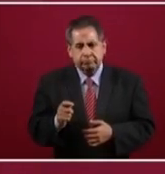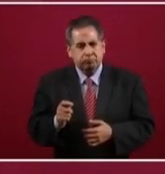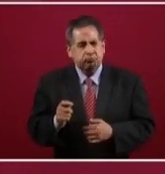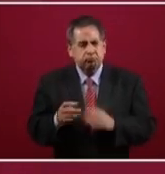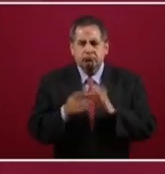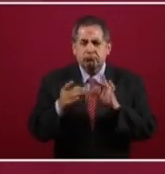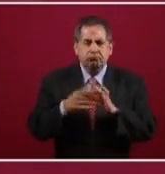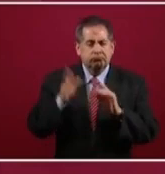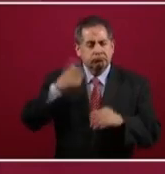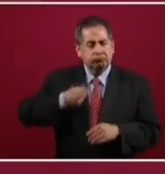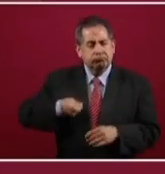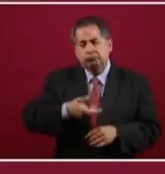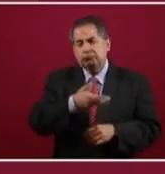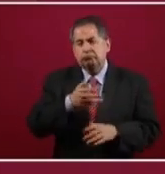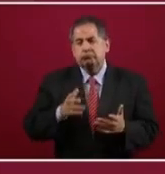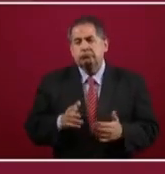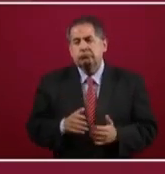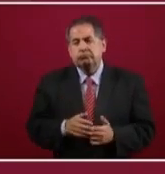declarado